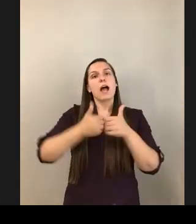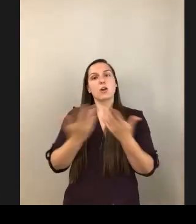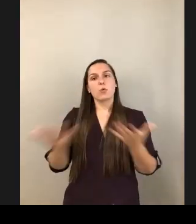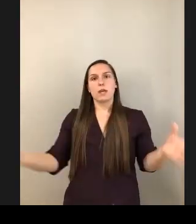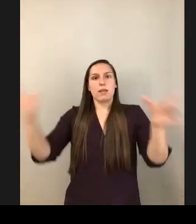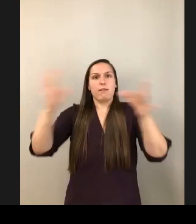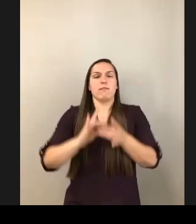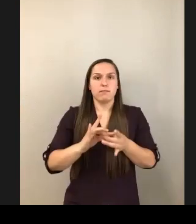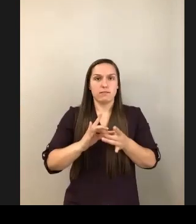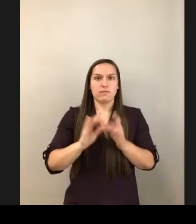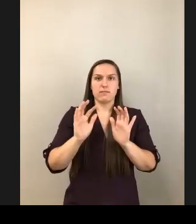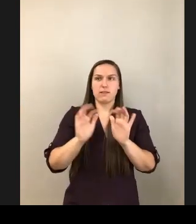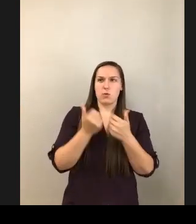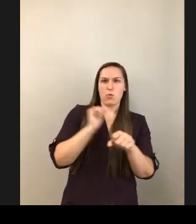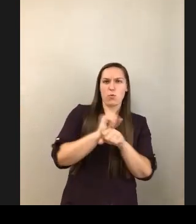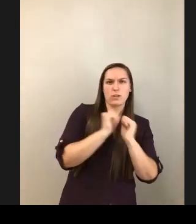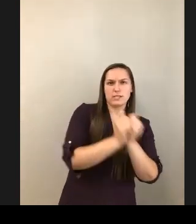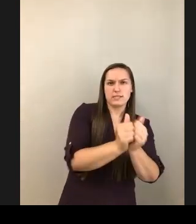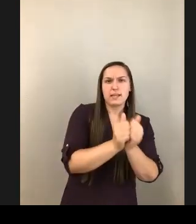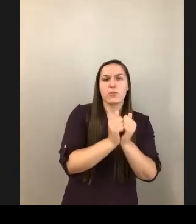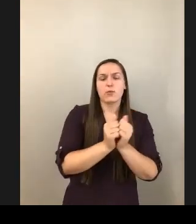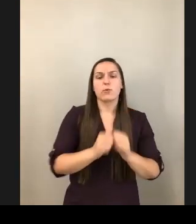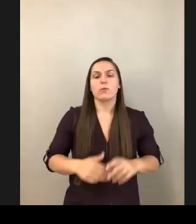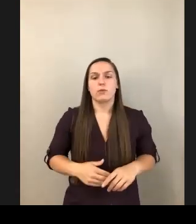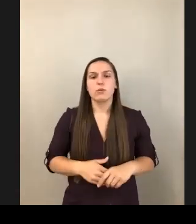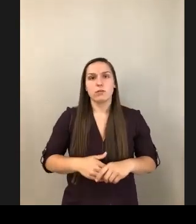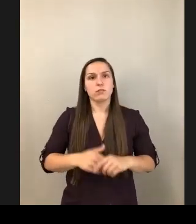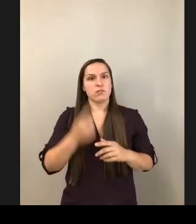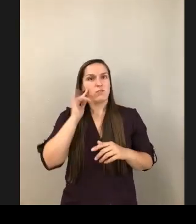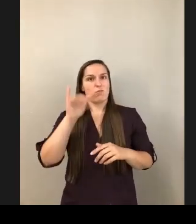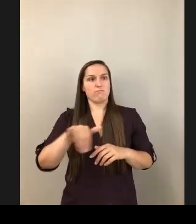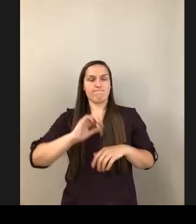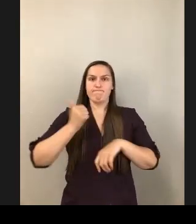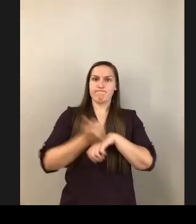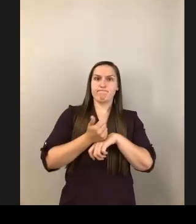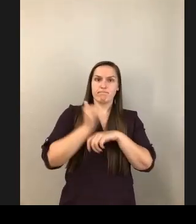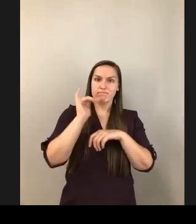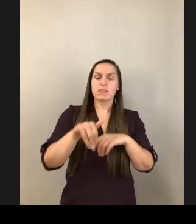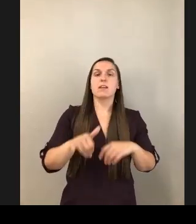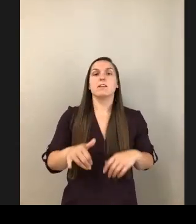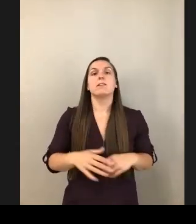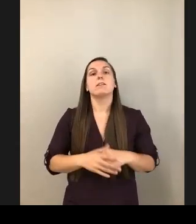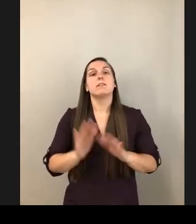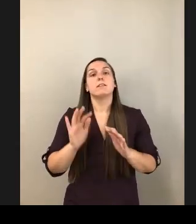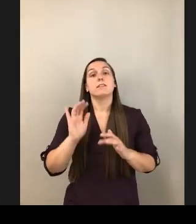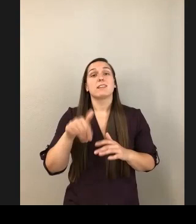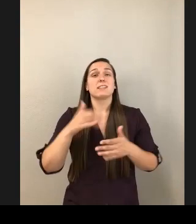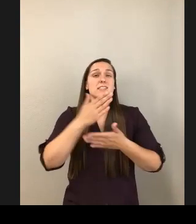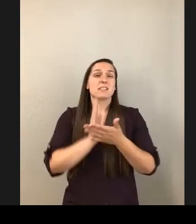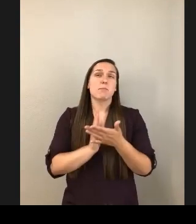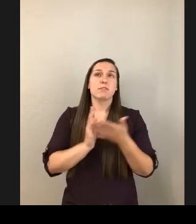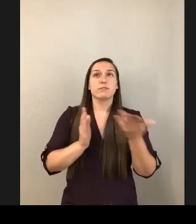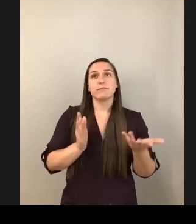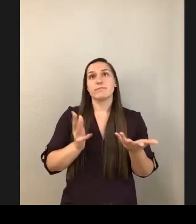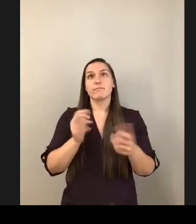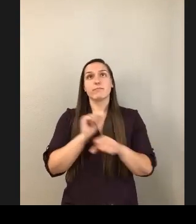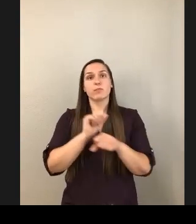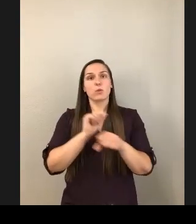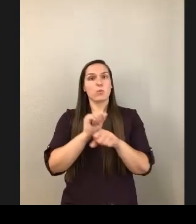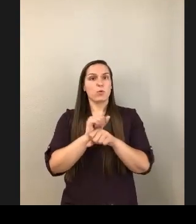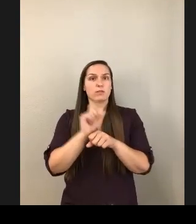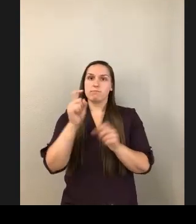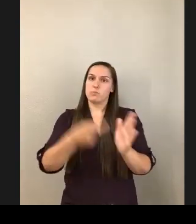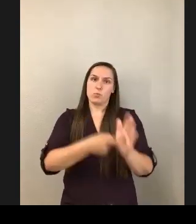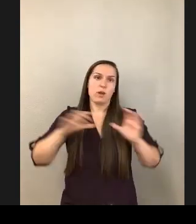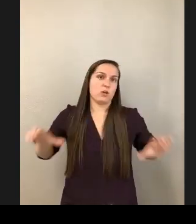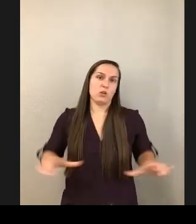parte representando a la comunidad. Y cómo los reunimos a todos para